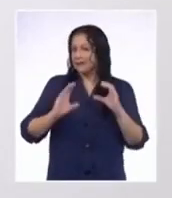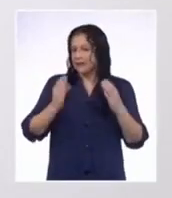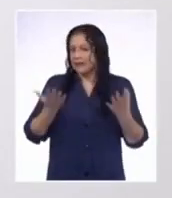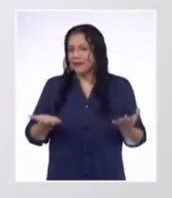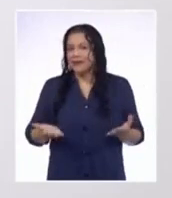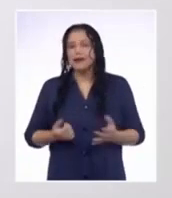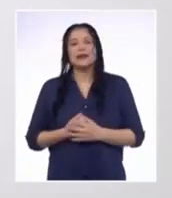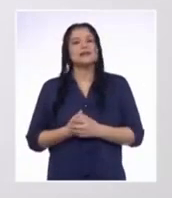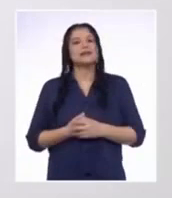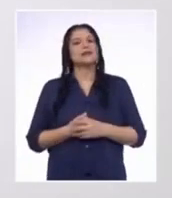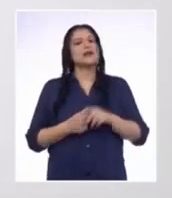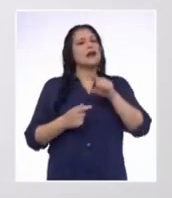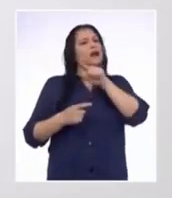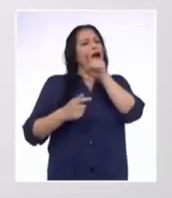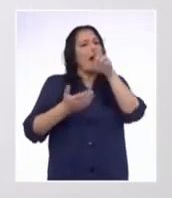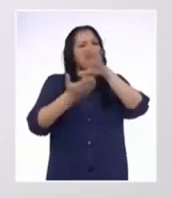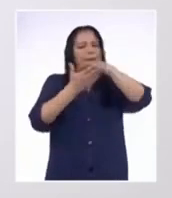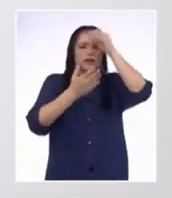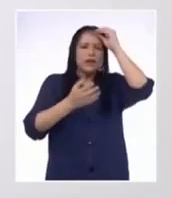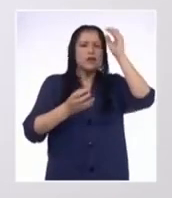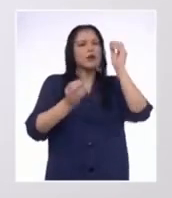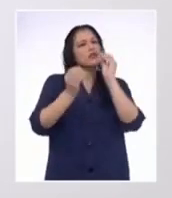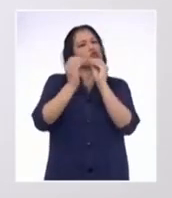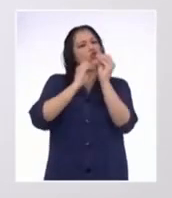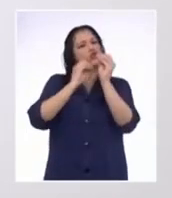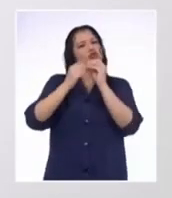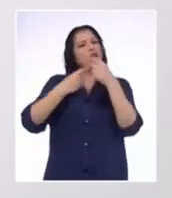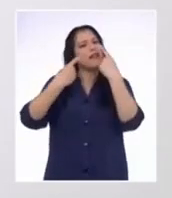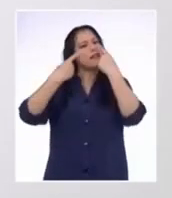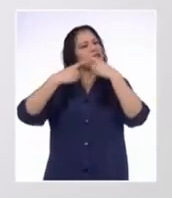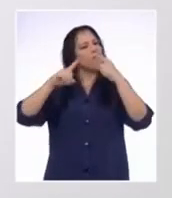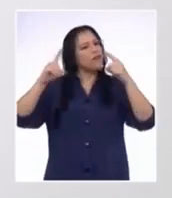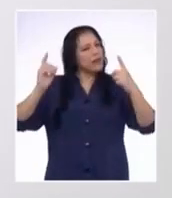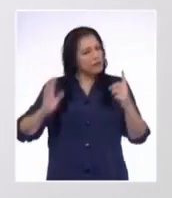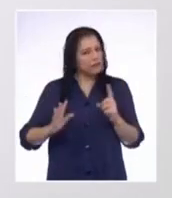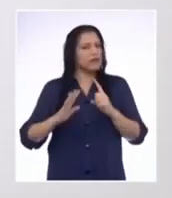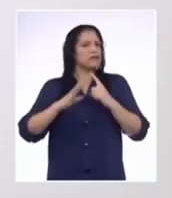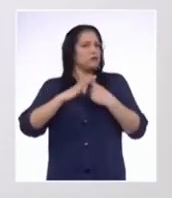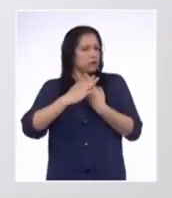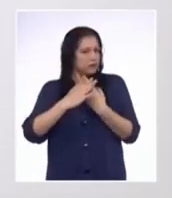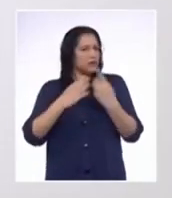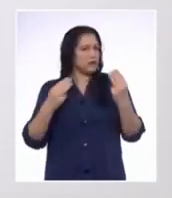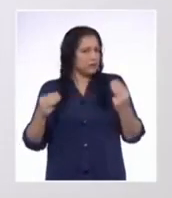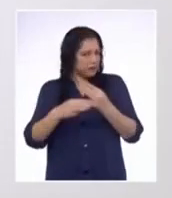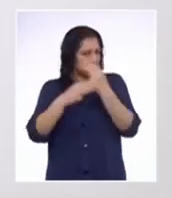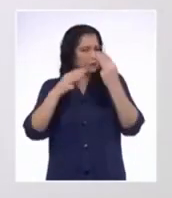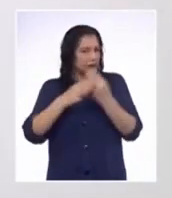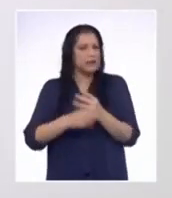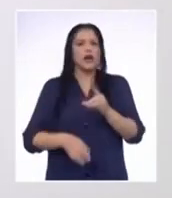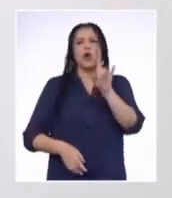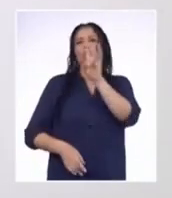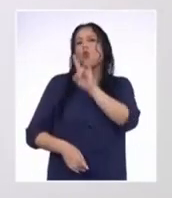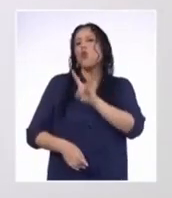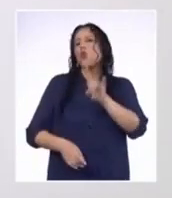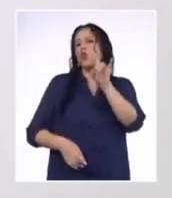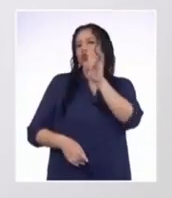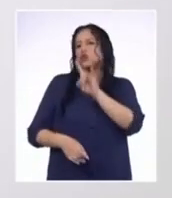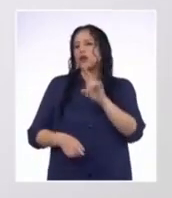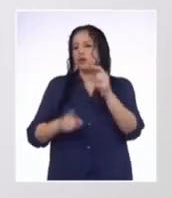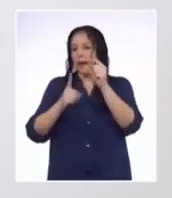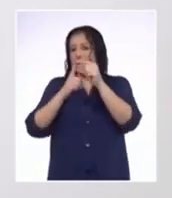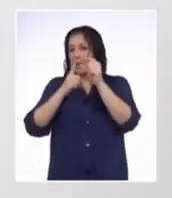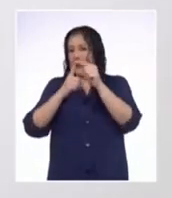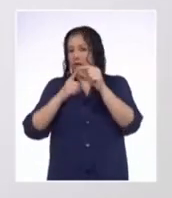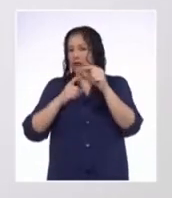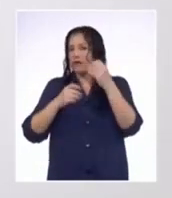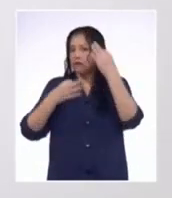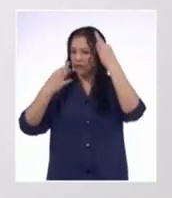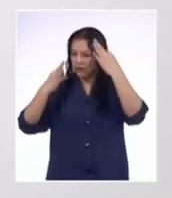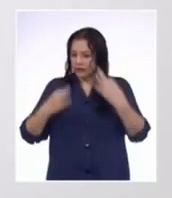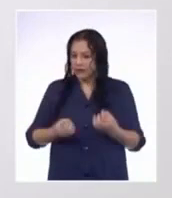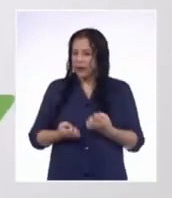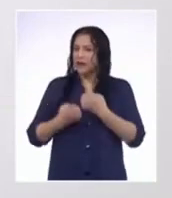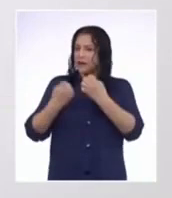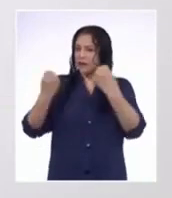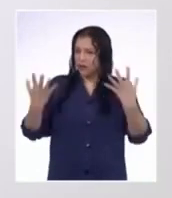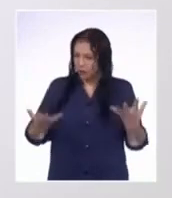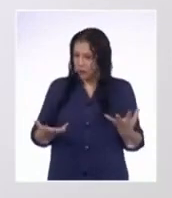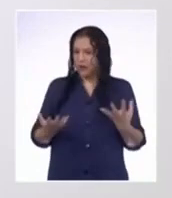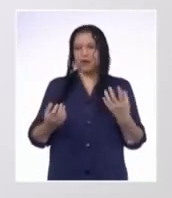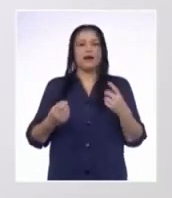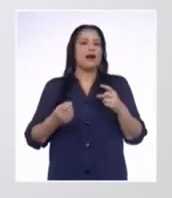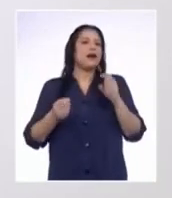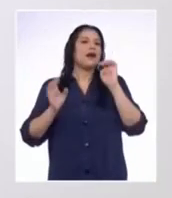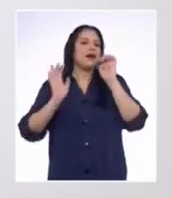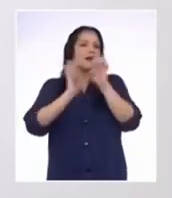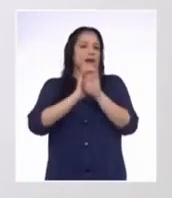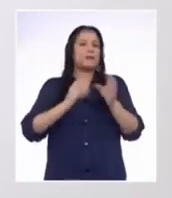programa, aprendieron a resolver diversas situaciones haciendo uso de los términos financieros, tales